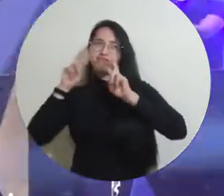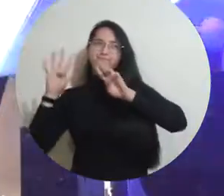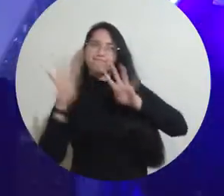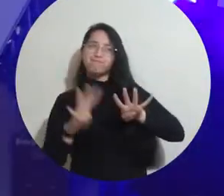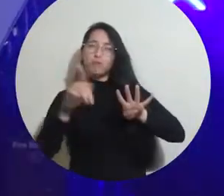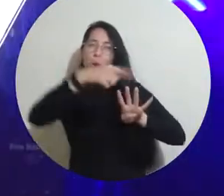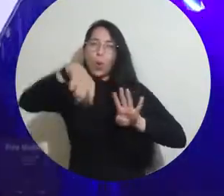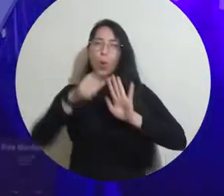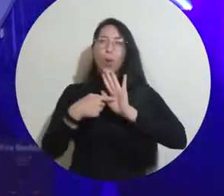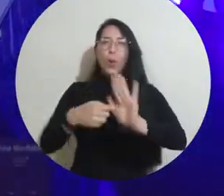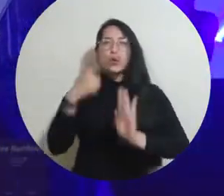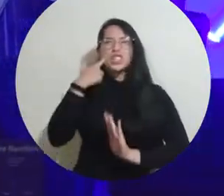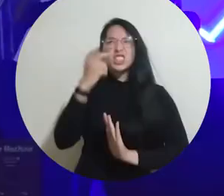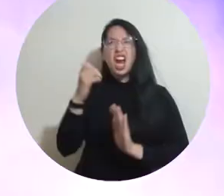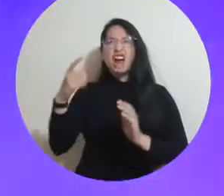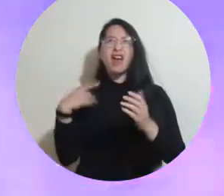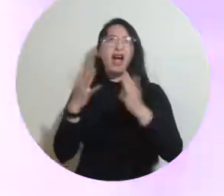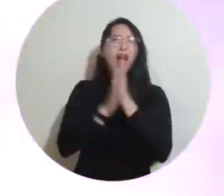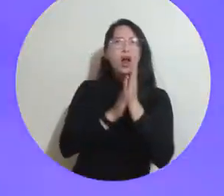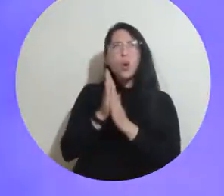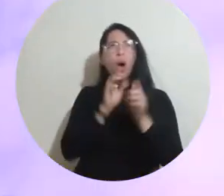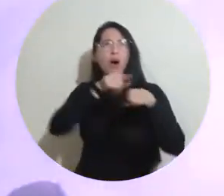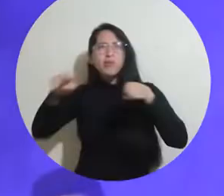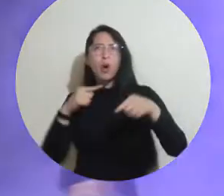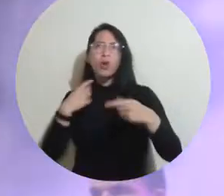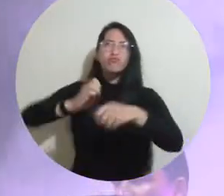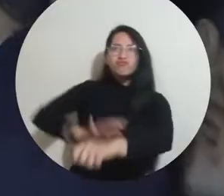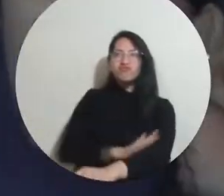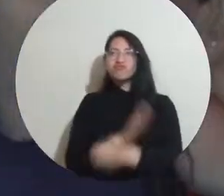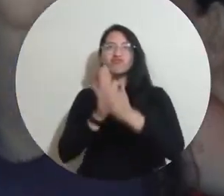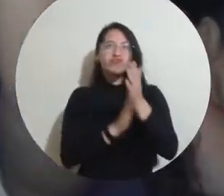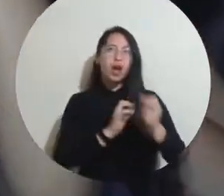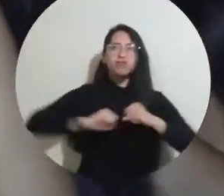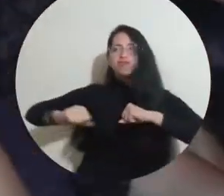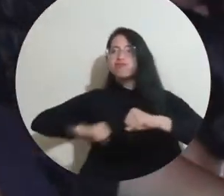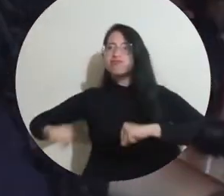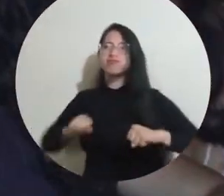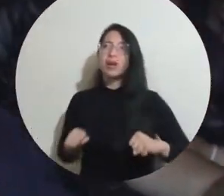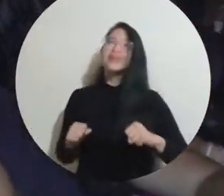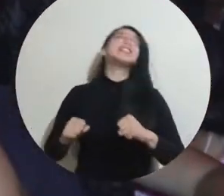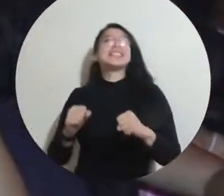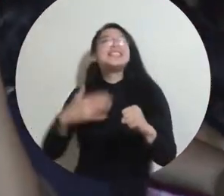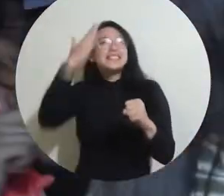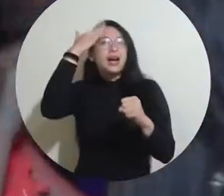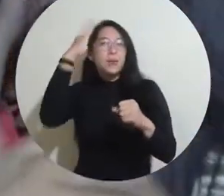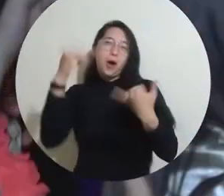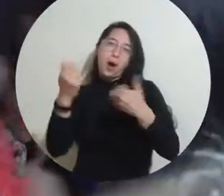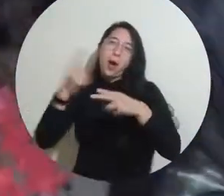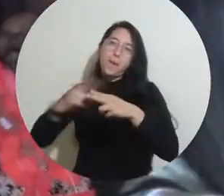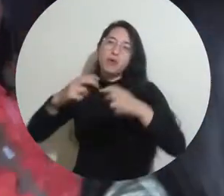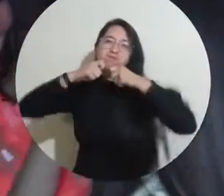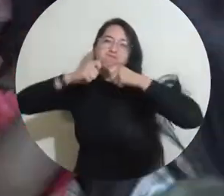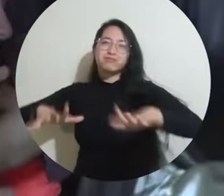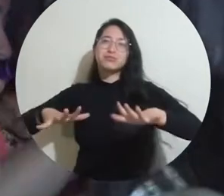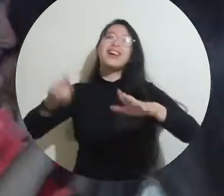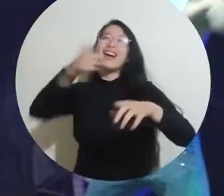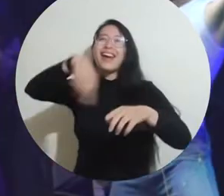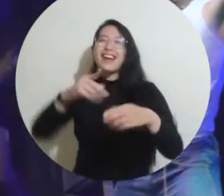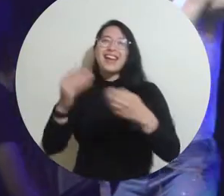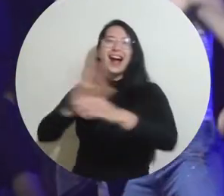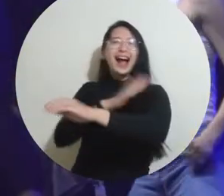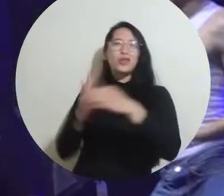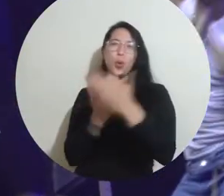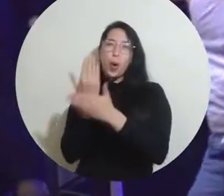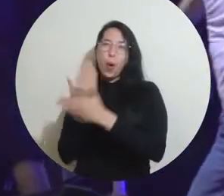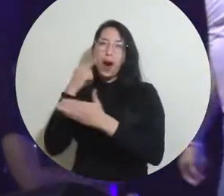que nos encantó la energía con las que nos recibe la gente sobre todo con las canciones nuevas que estamos que van a salir yo creo que la universidad magdalena es